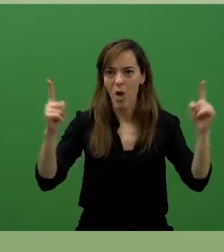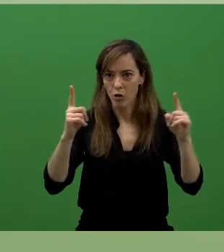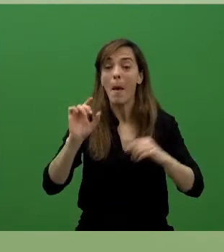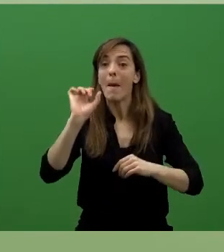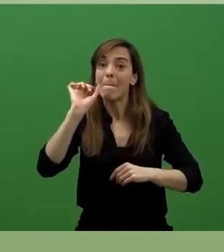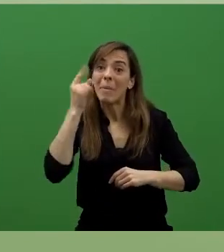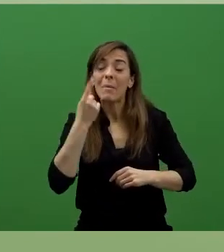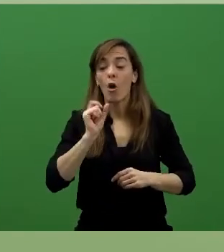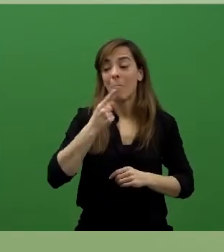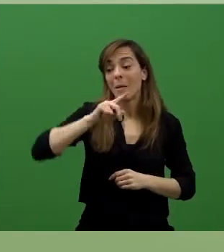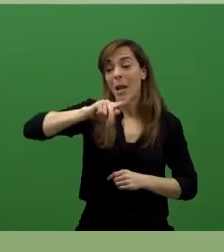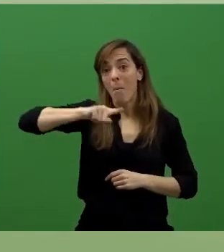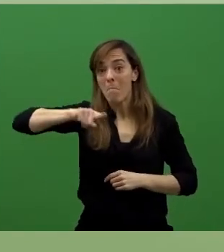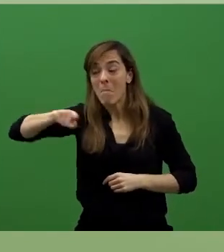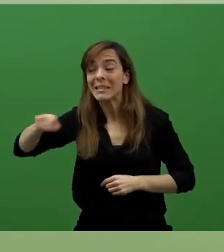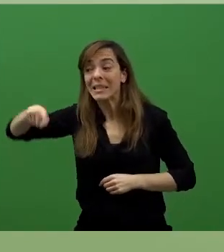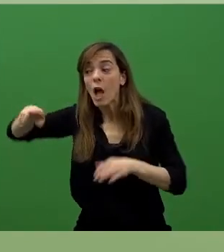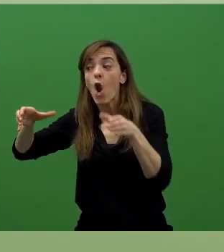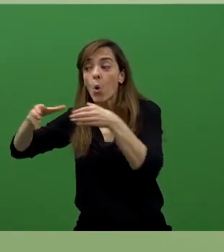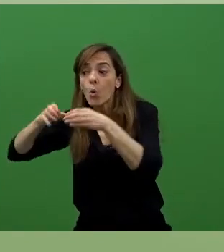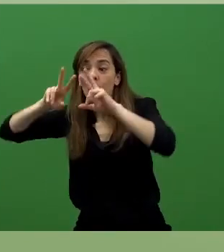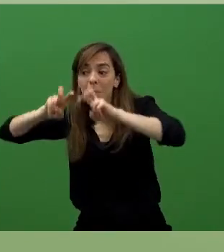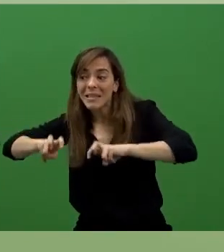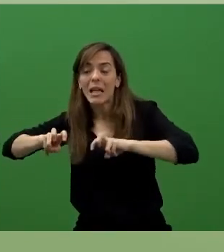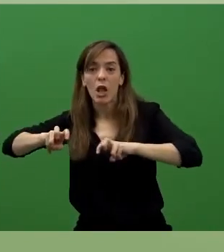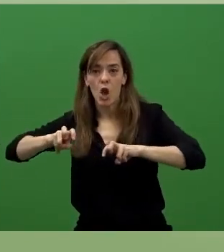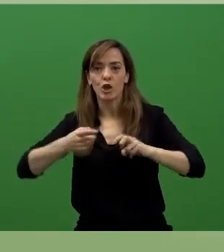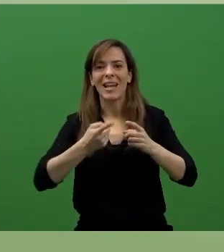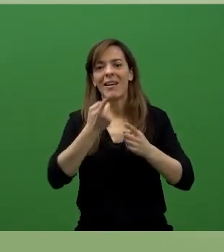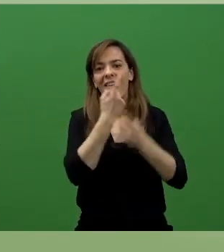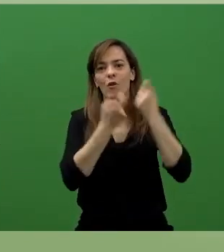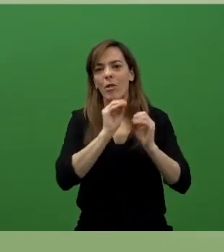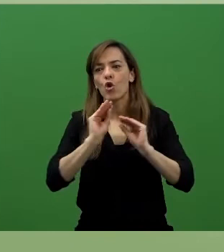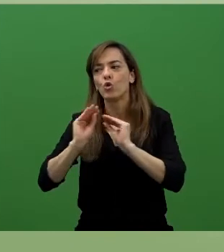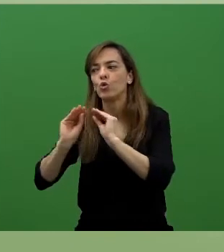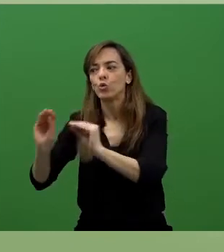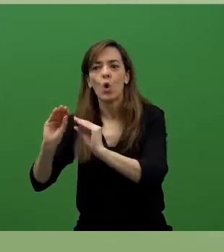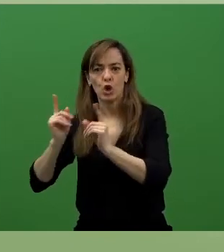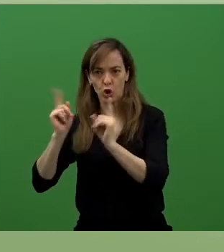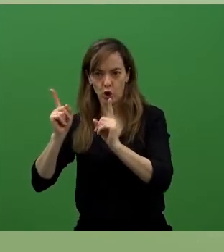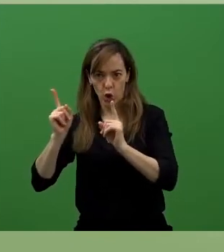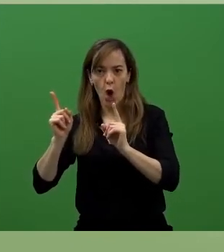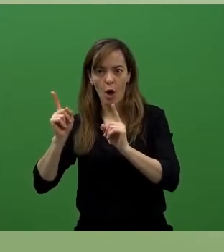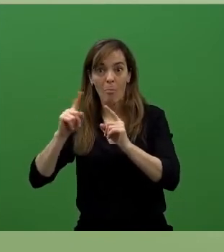el grupo conseguir un diagnóstico, pero si un grupo independientemente no lo consigue, es bueno que podamos abrirlo a otros grupos